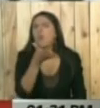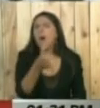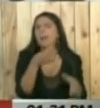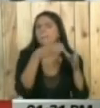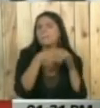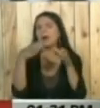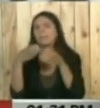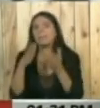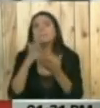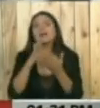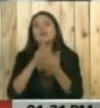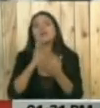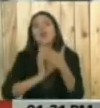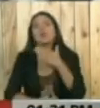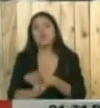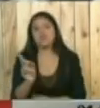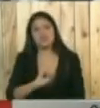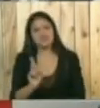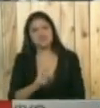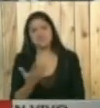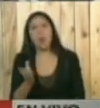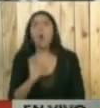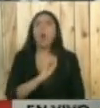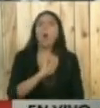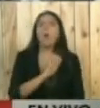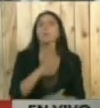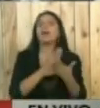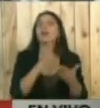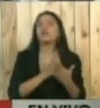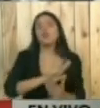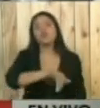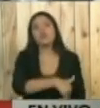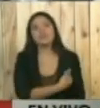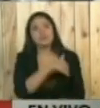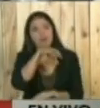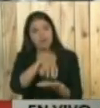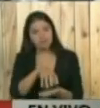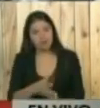que estudie en la UNEFA o para que estudie en una universidad del Estado.